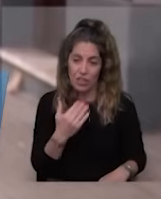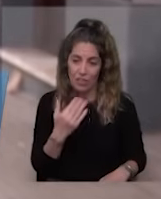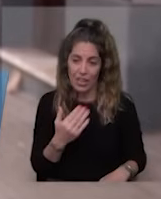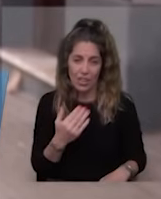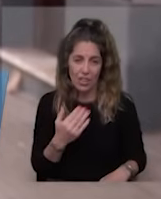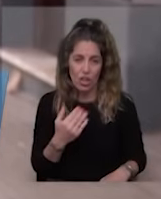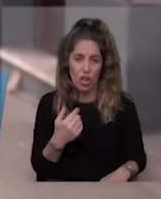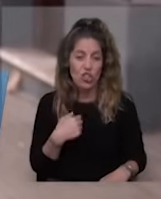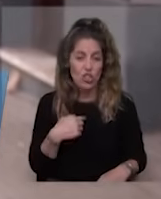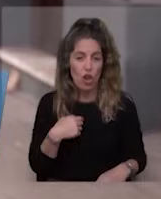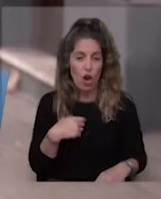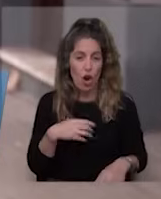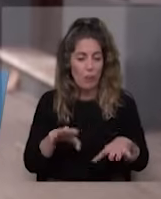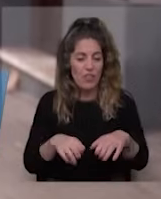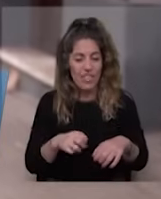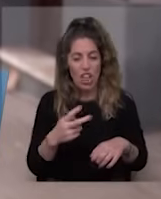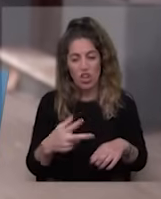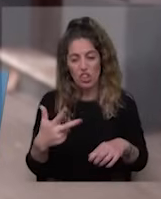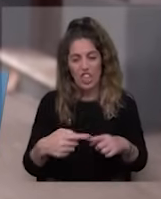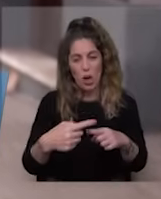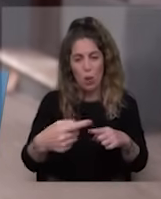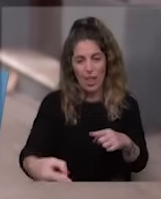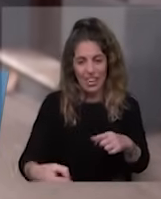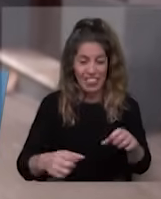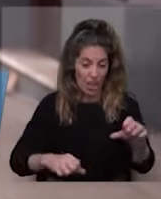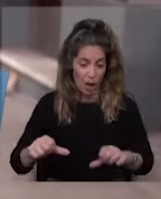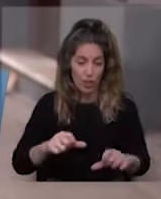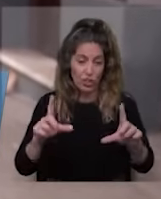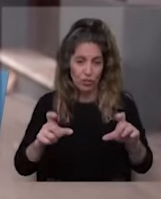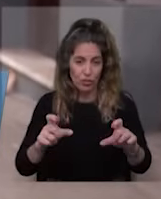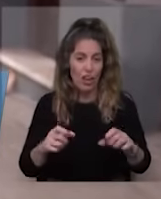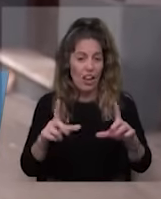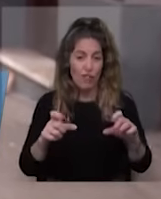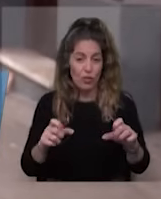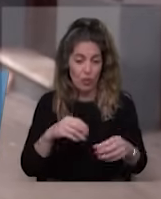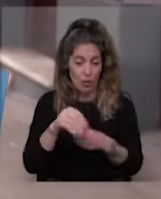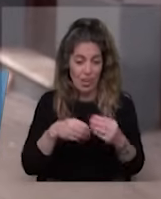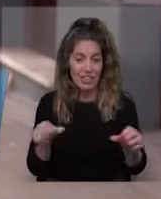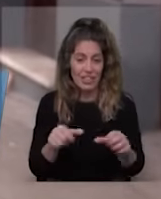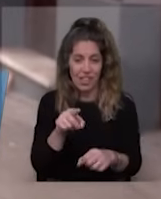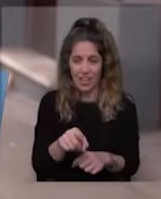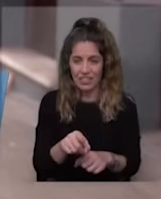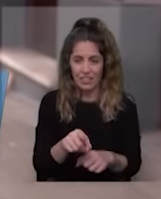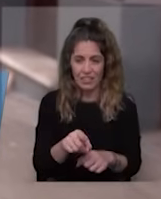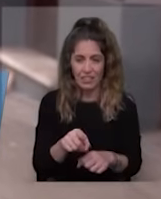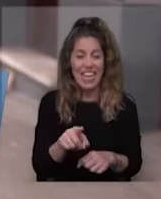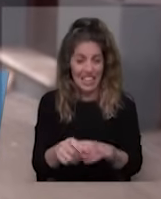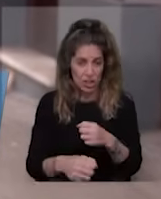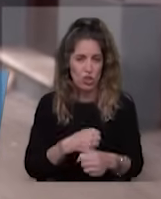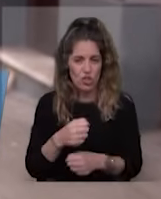yo yo vivía dos o tres cuadras de laboratorio chel y las fotos familiares se tomaban ahí y era en esos